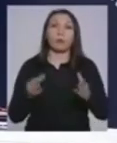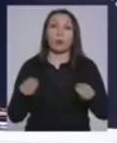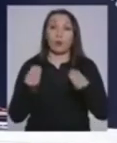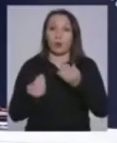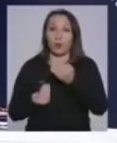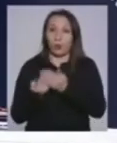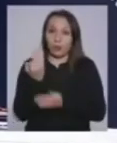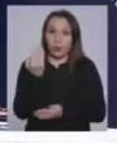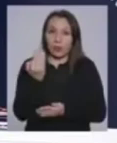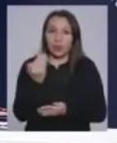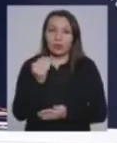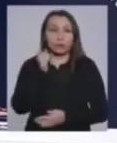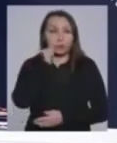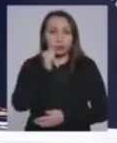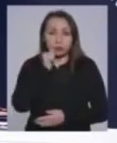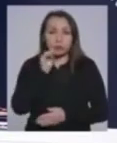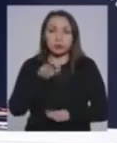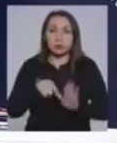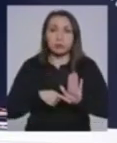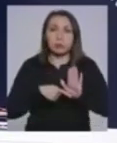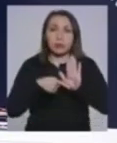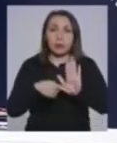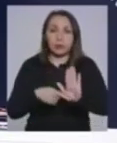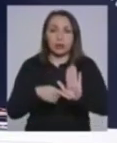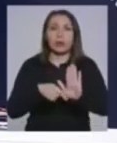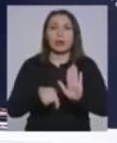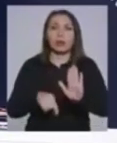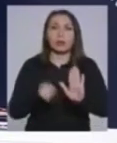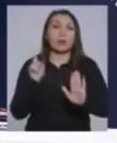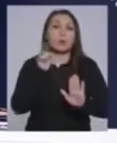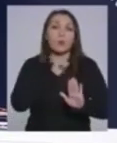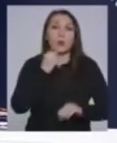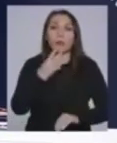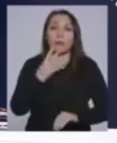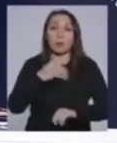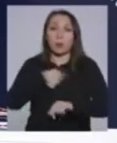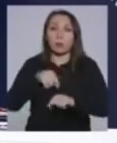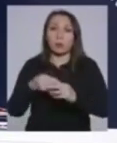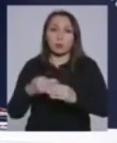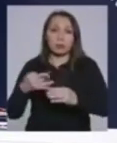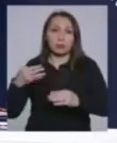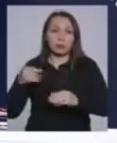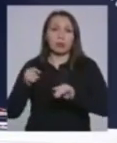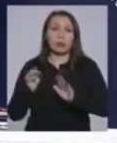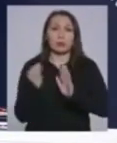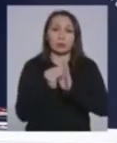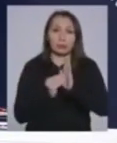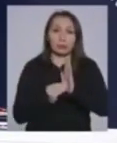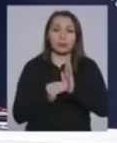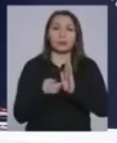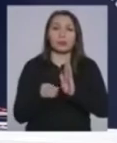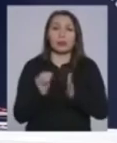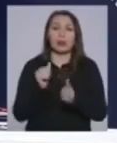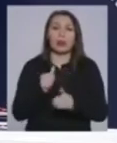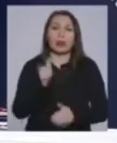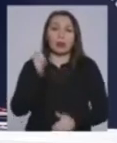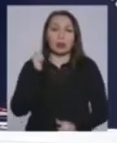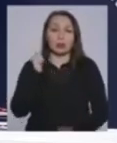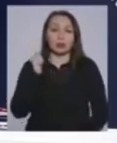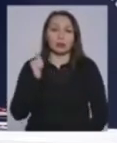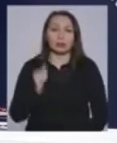días. Como todos los días, vamos a dar el informe de las últimas 24 horas, del informe que se registró en las